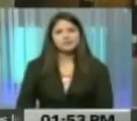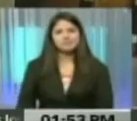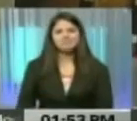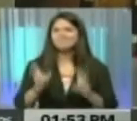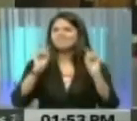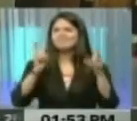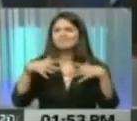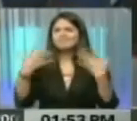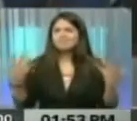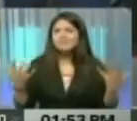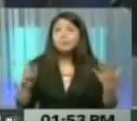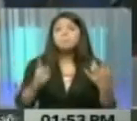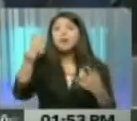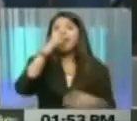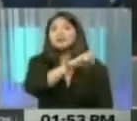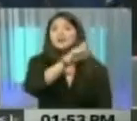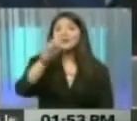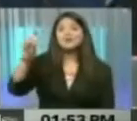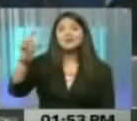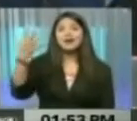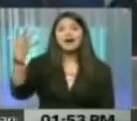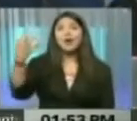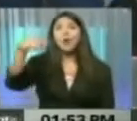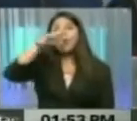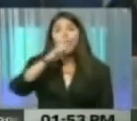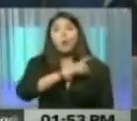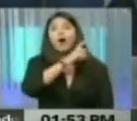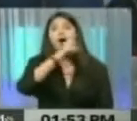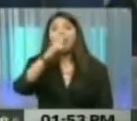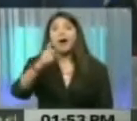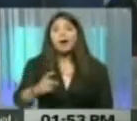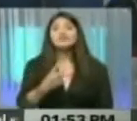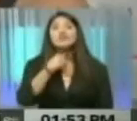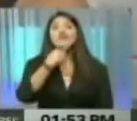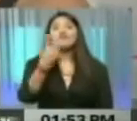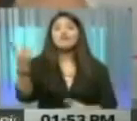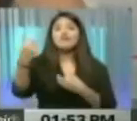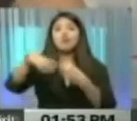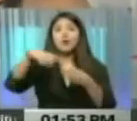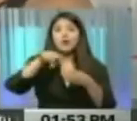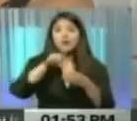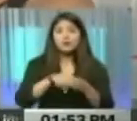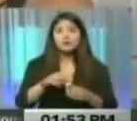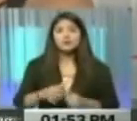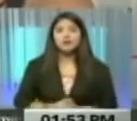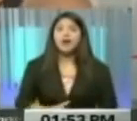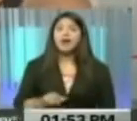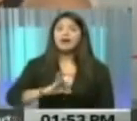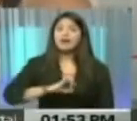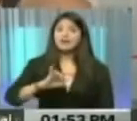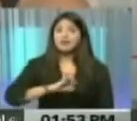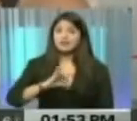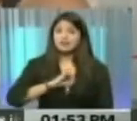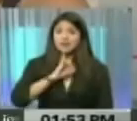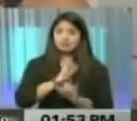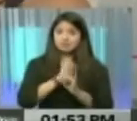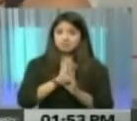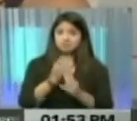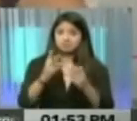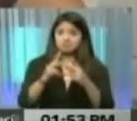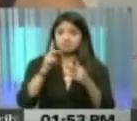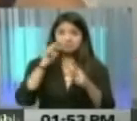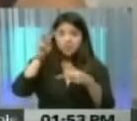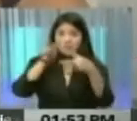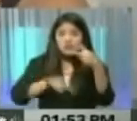lema en su primer aniversario es Un año recobrando voces. Y dentro de la identidad de la página vemos que